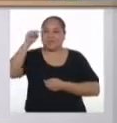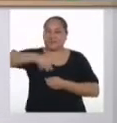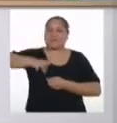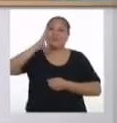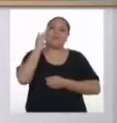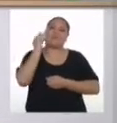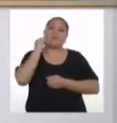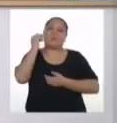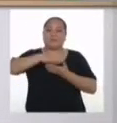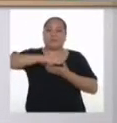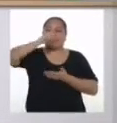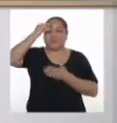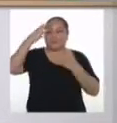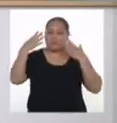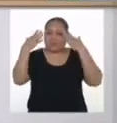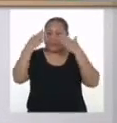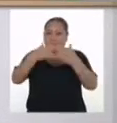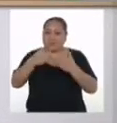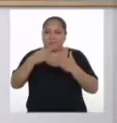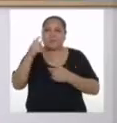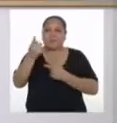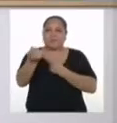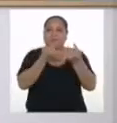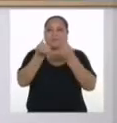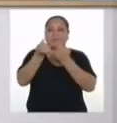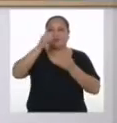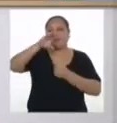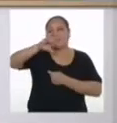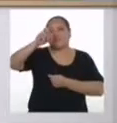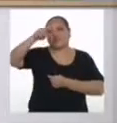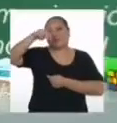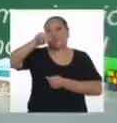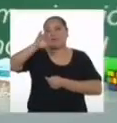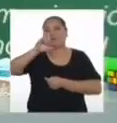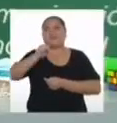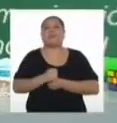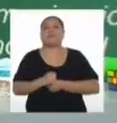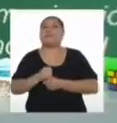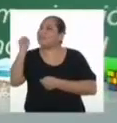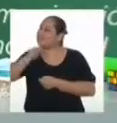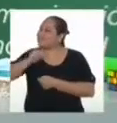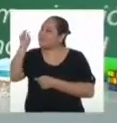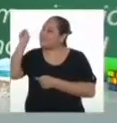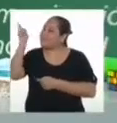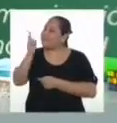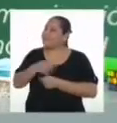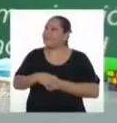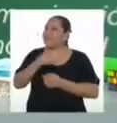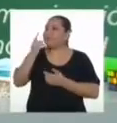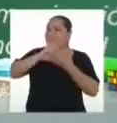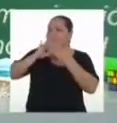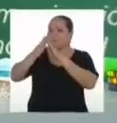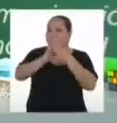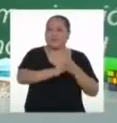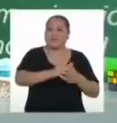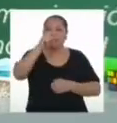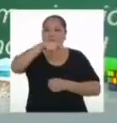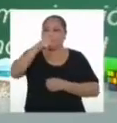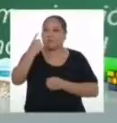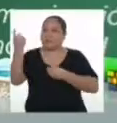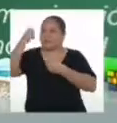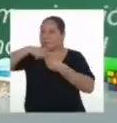experiencia de aprendizaje nos centraremos en la gestión de las cuencas. Sí, profesora, ¿y la población debe